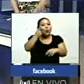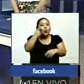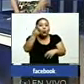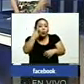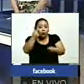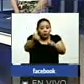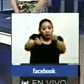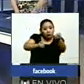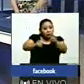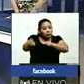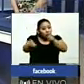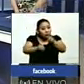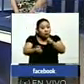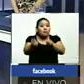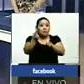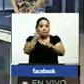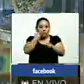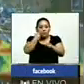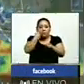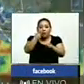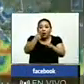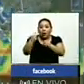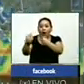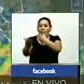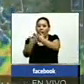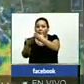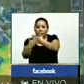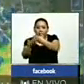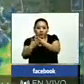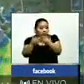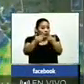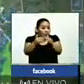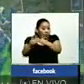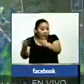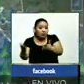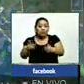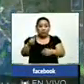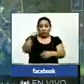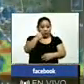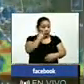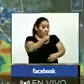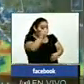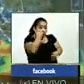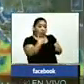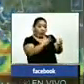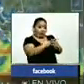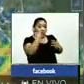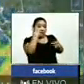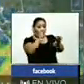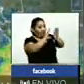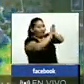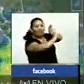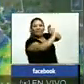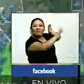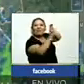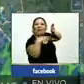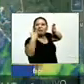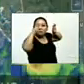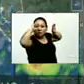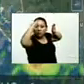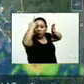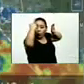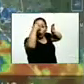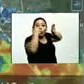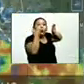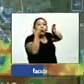con precaución, hay que tomar en serio las advertencias que dan los organismos de socorro. De hecho, Roxana, tenemos ahí el mapa que nos indica, digamos, cuáles